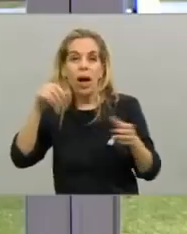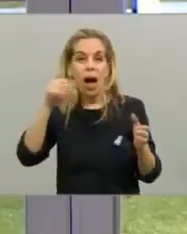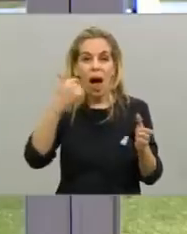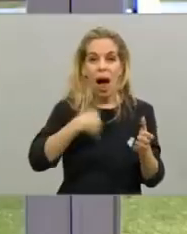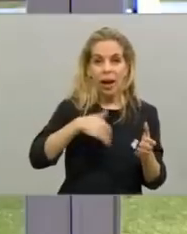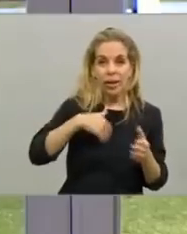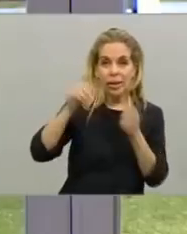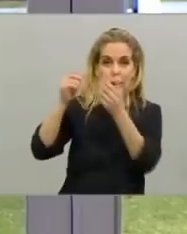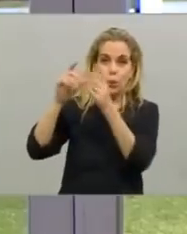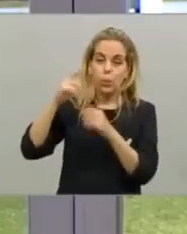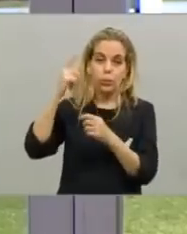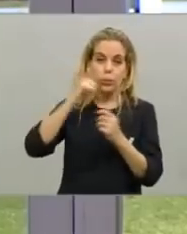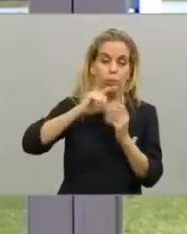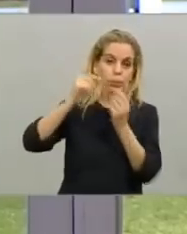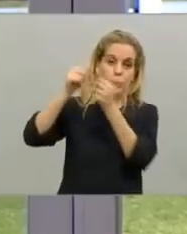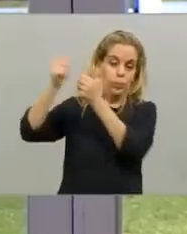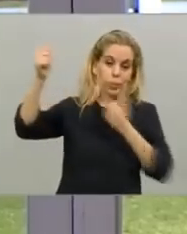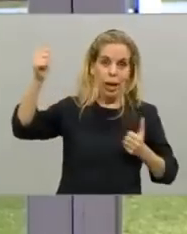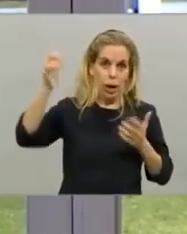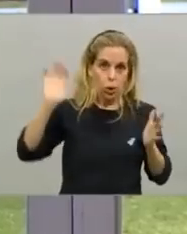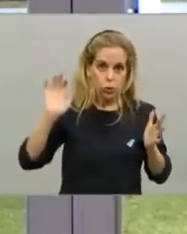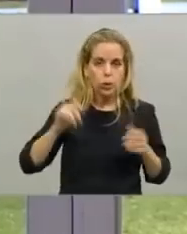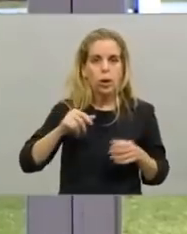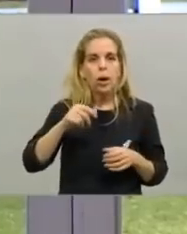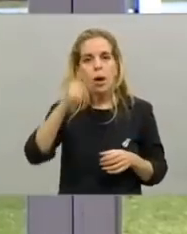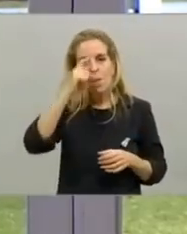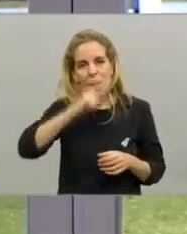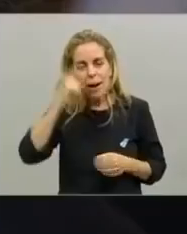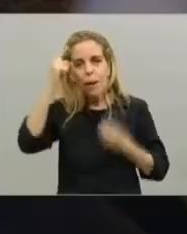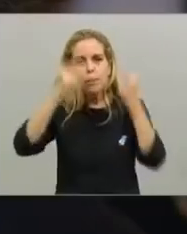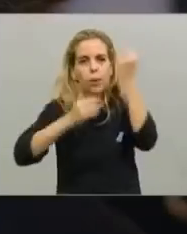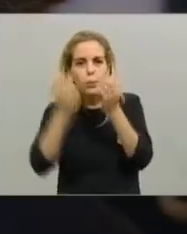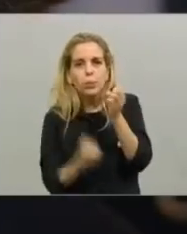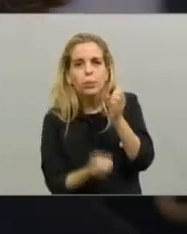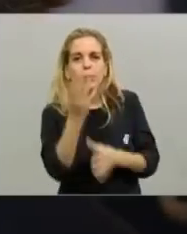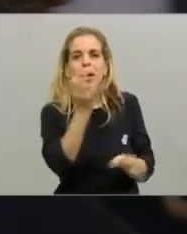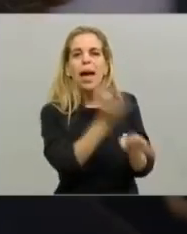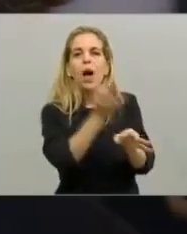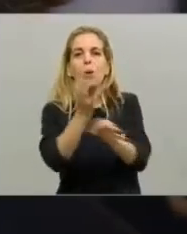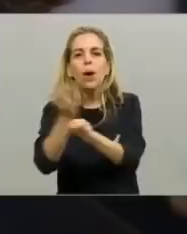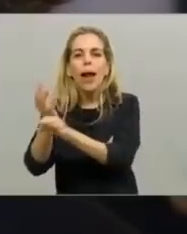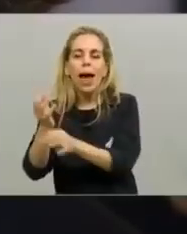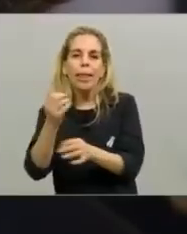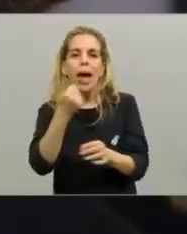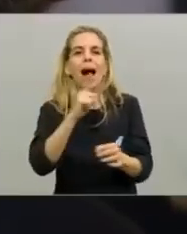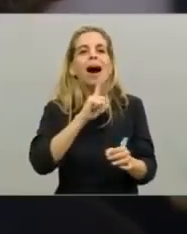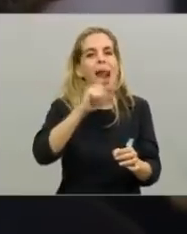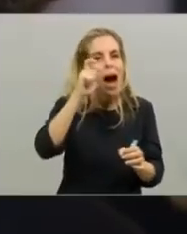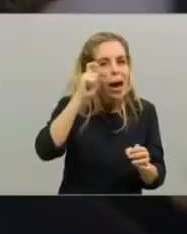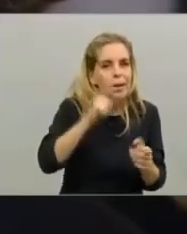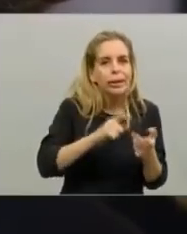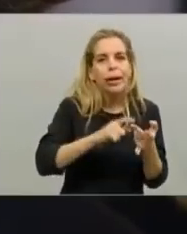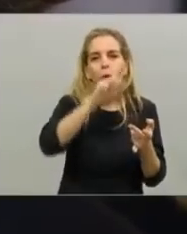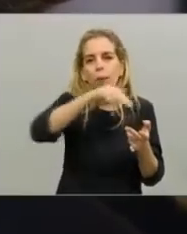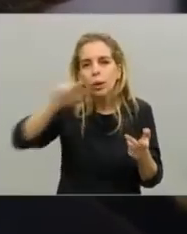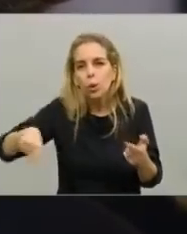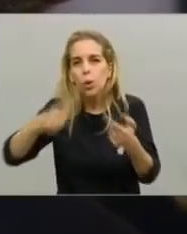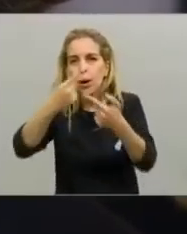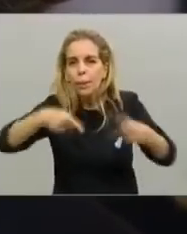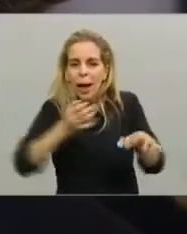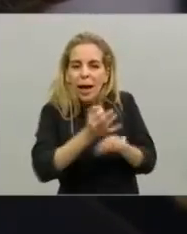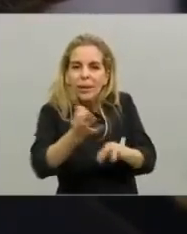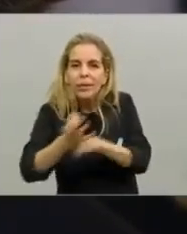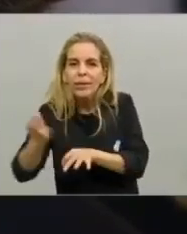se ocupó de que las escuelas sean escuelas de artes y oficios para que los chicos y chicas que allí estudiaban